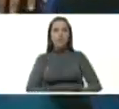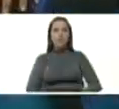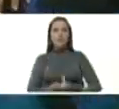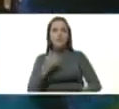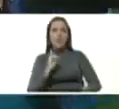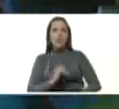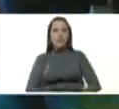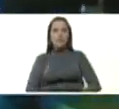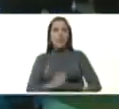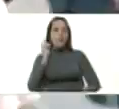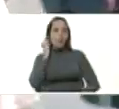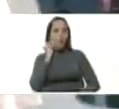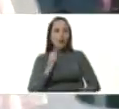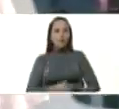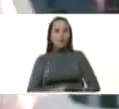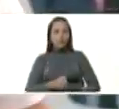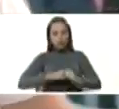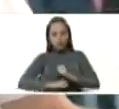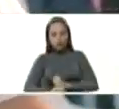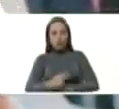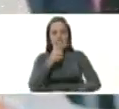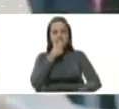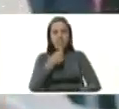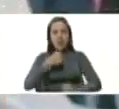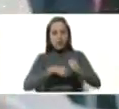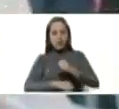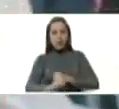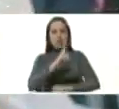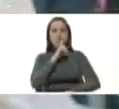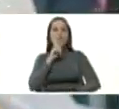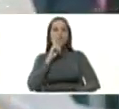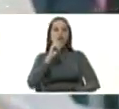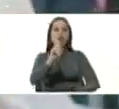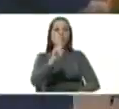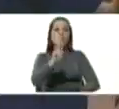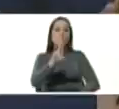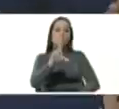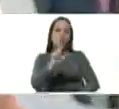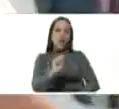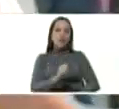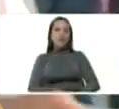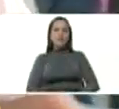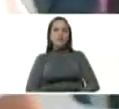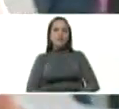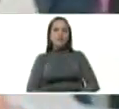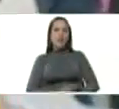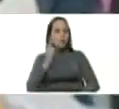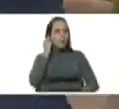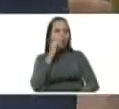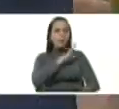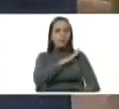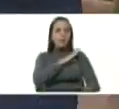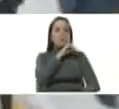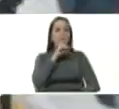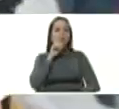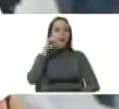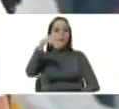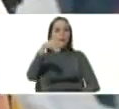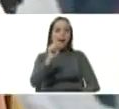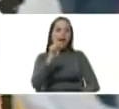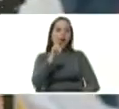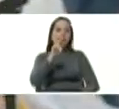dula. Sí, facilitadora de nacimiento. Una facilitadora. ¿Tú te llamas? Maritza Torres, a su orden. Maritza